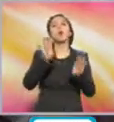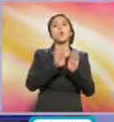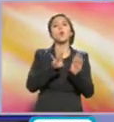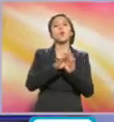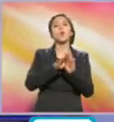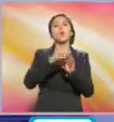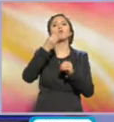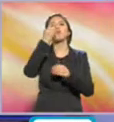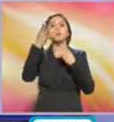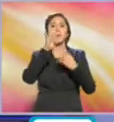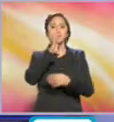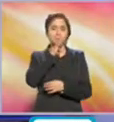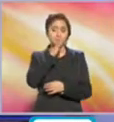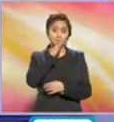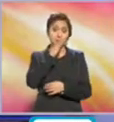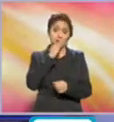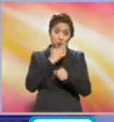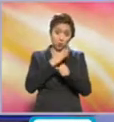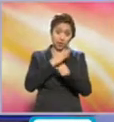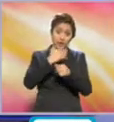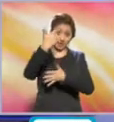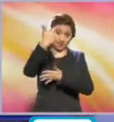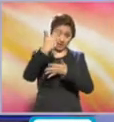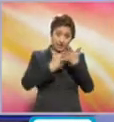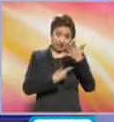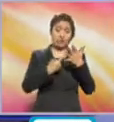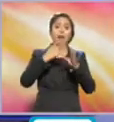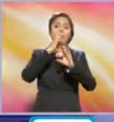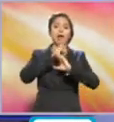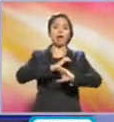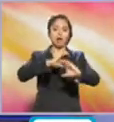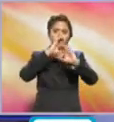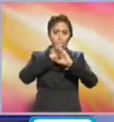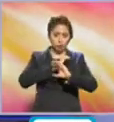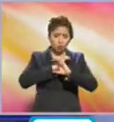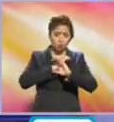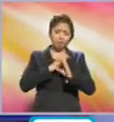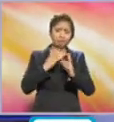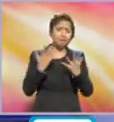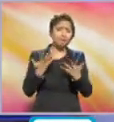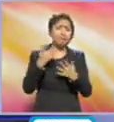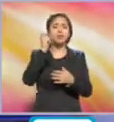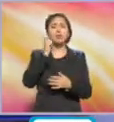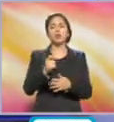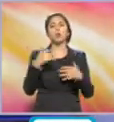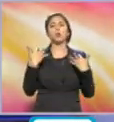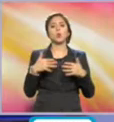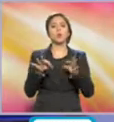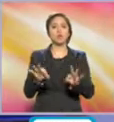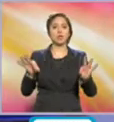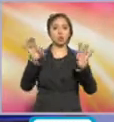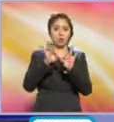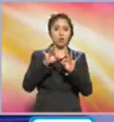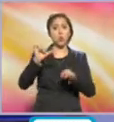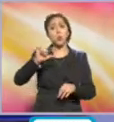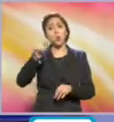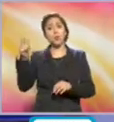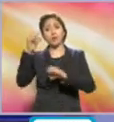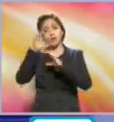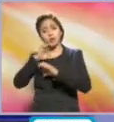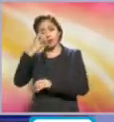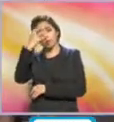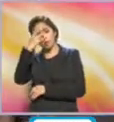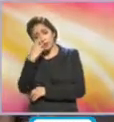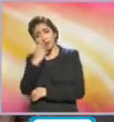vamos a presentarles una lista de las canciones, les diré yo, más representativas. Hay algunas tristes, hay algunas